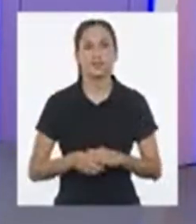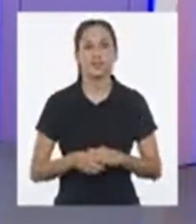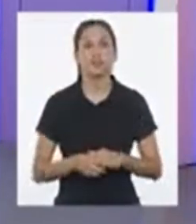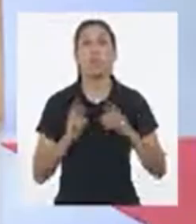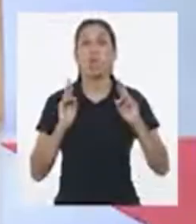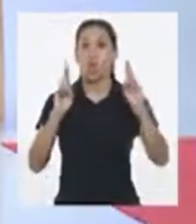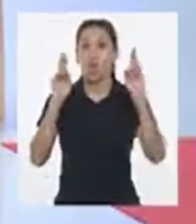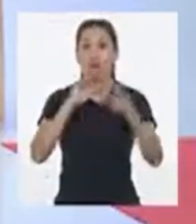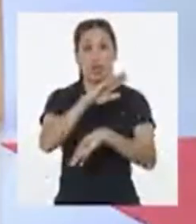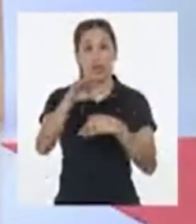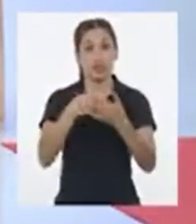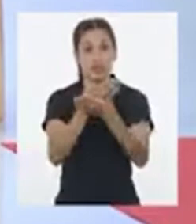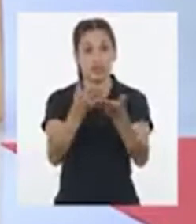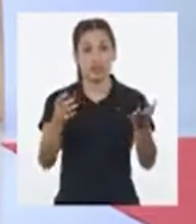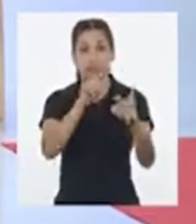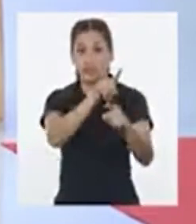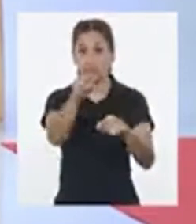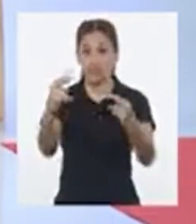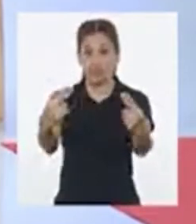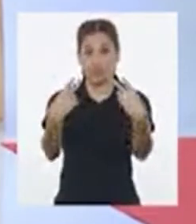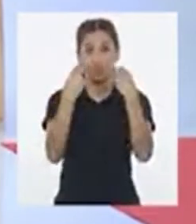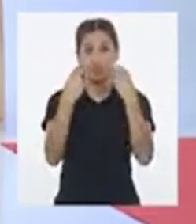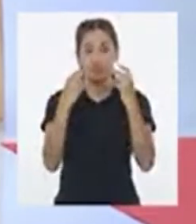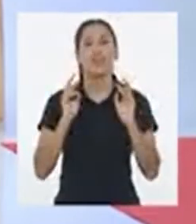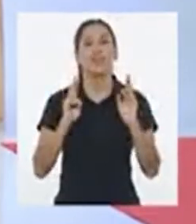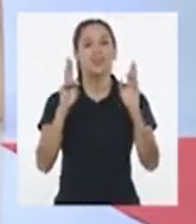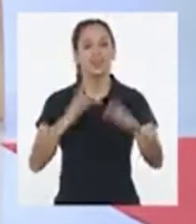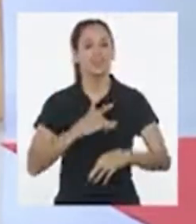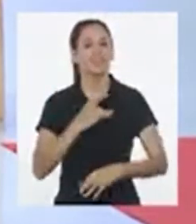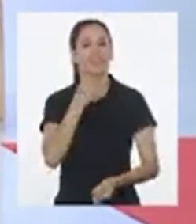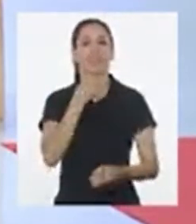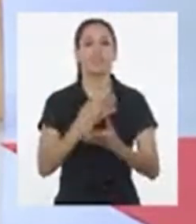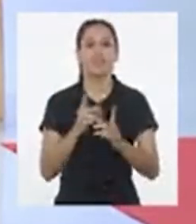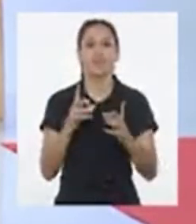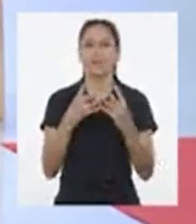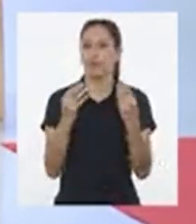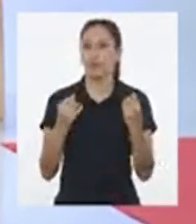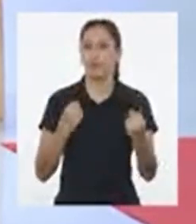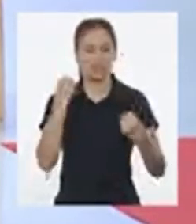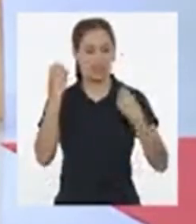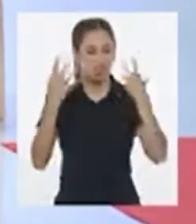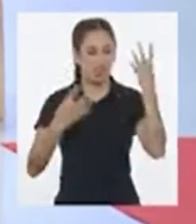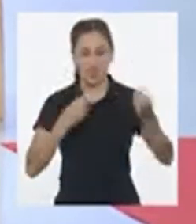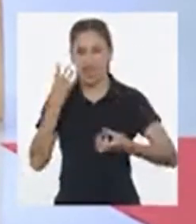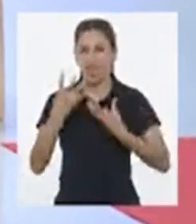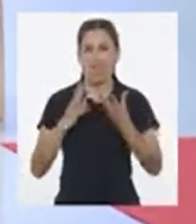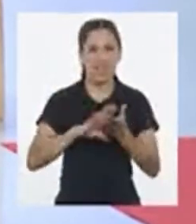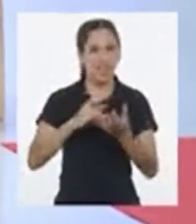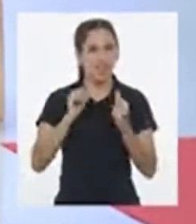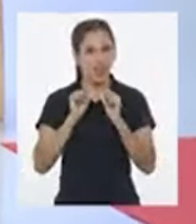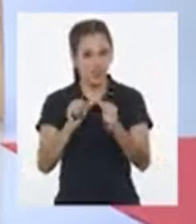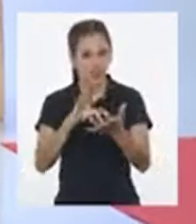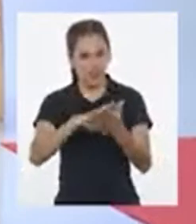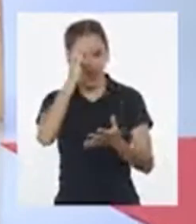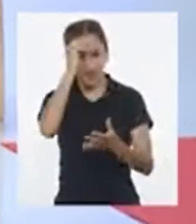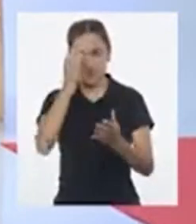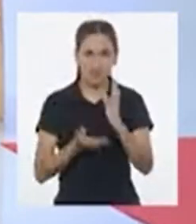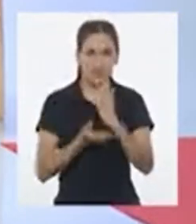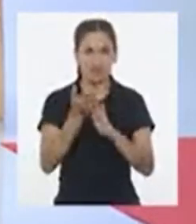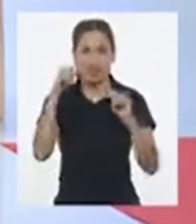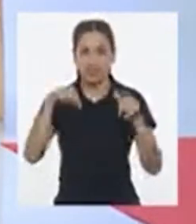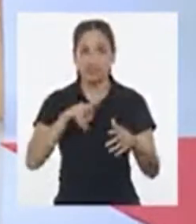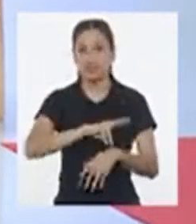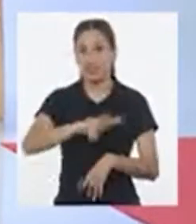de Educación. Espero que todas y todos los que nos ven se encuentren bien y con muchas ganas de conocer más sobre